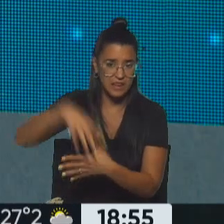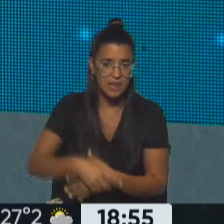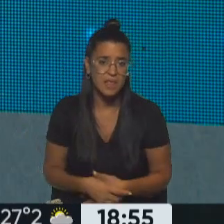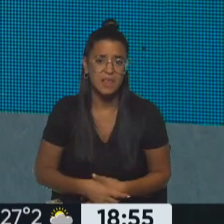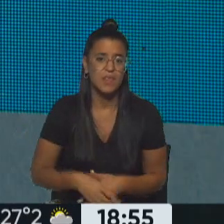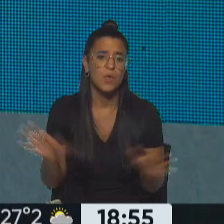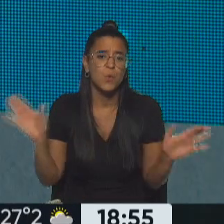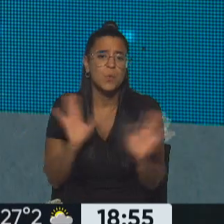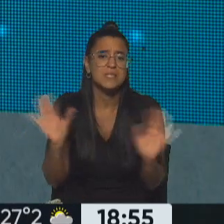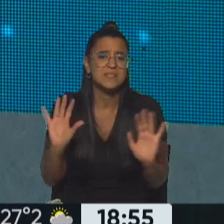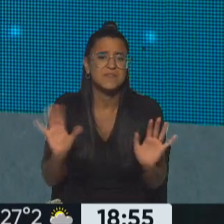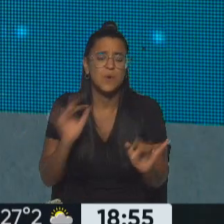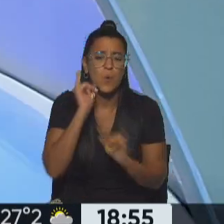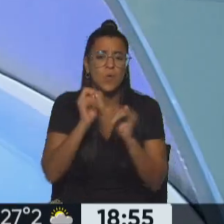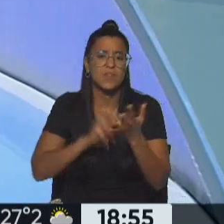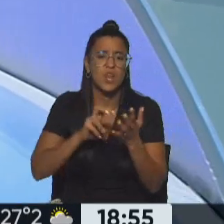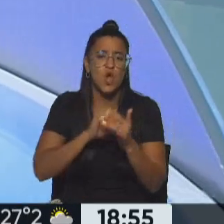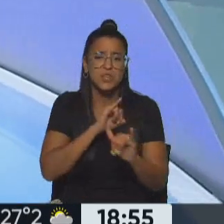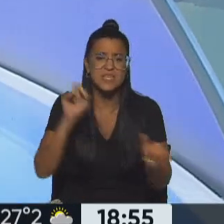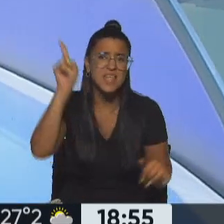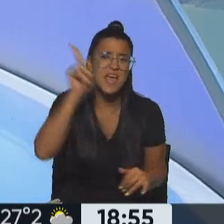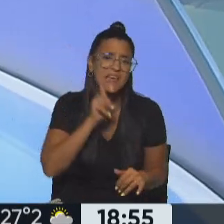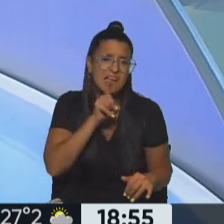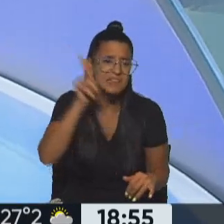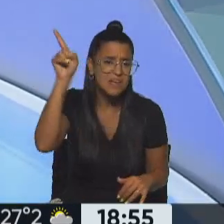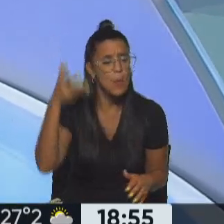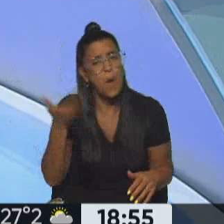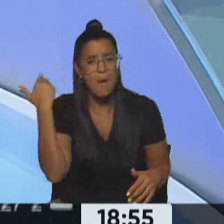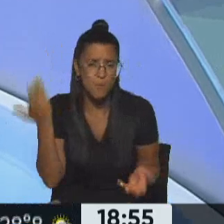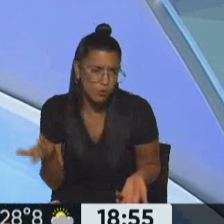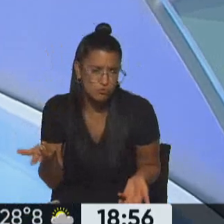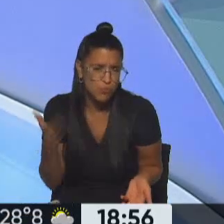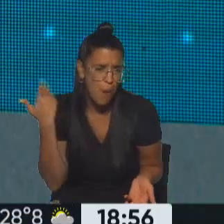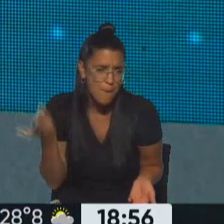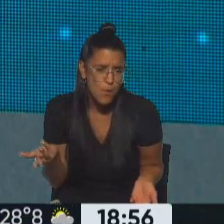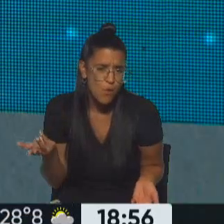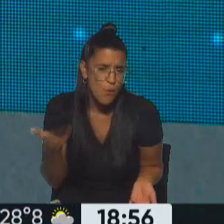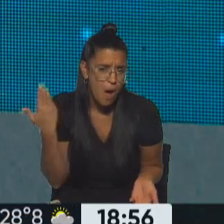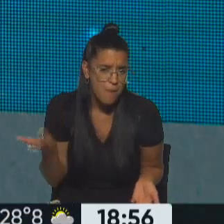ahora noticias para allá y vamos después